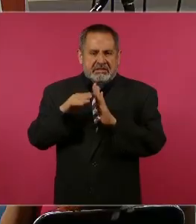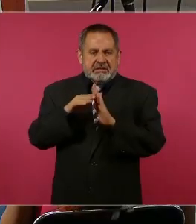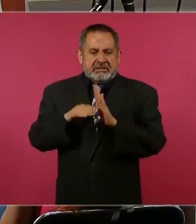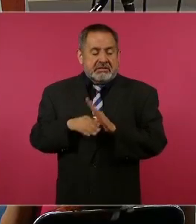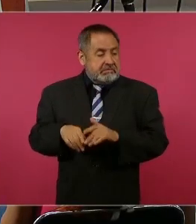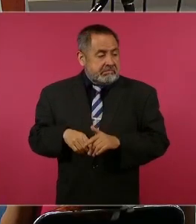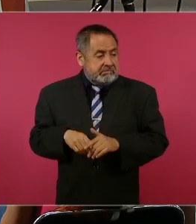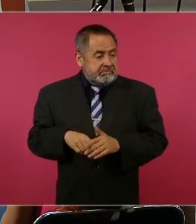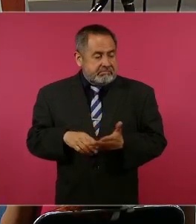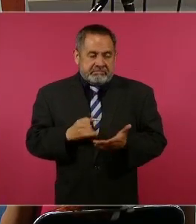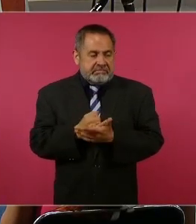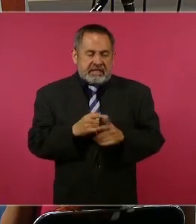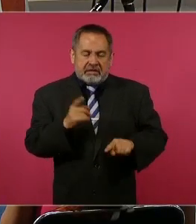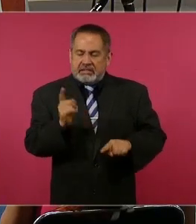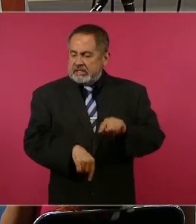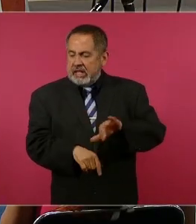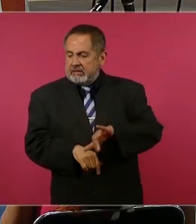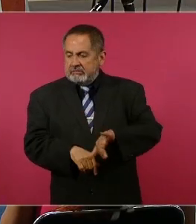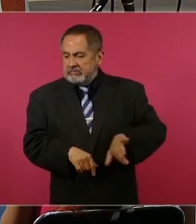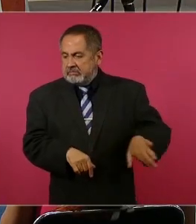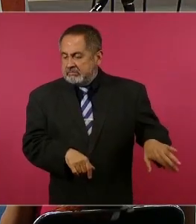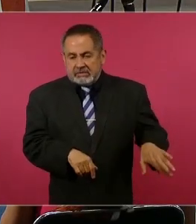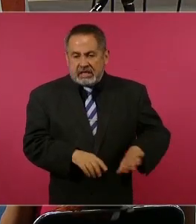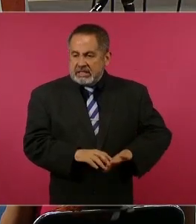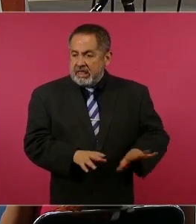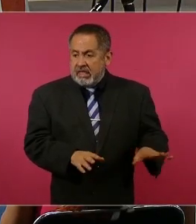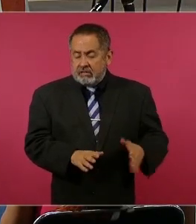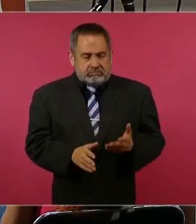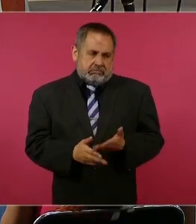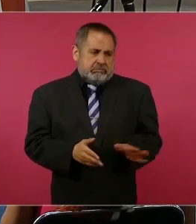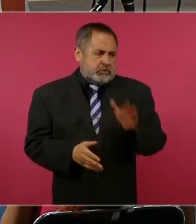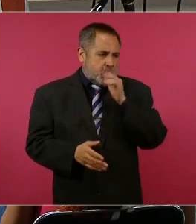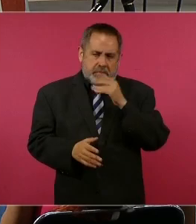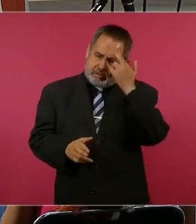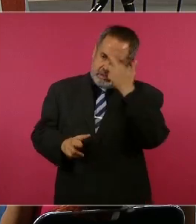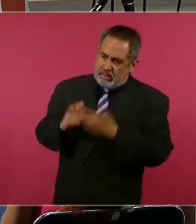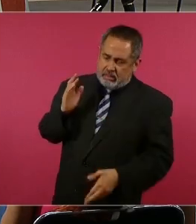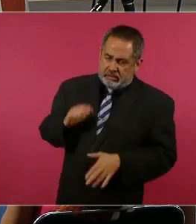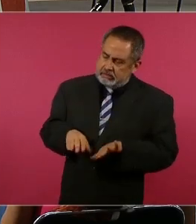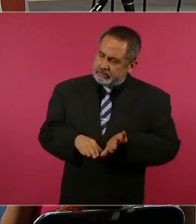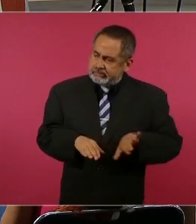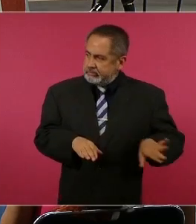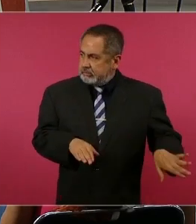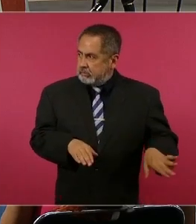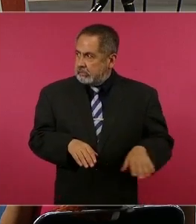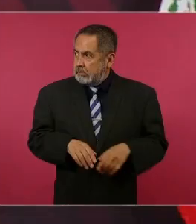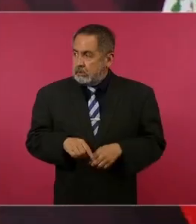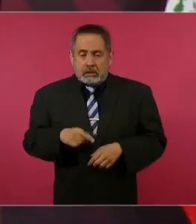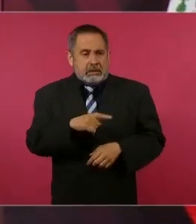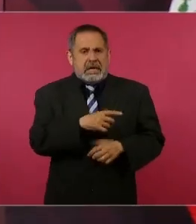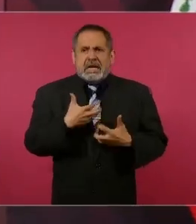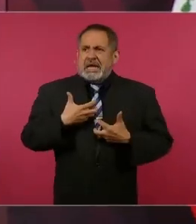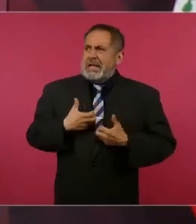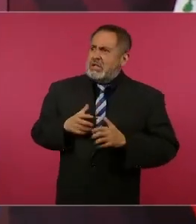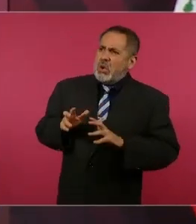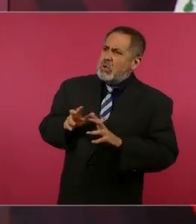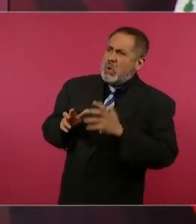siguieran. Y no sabe cómo les dolía.